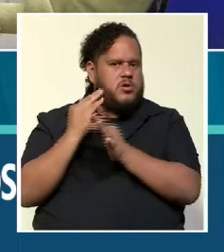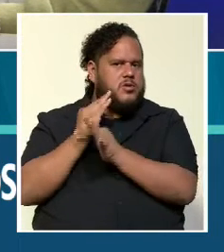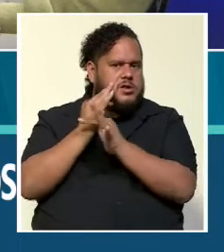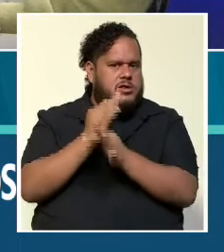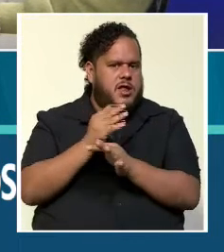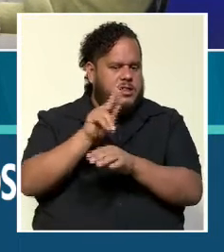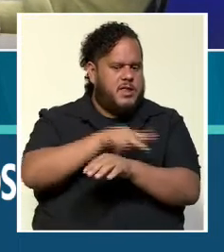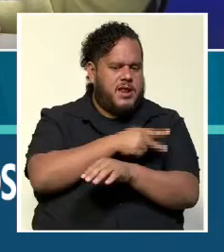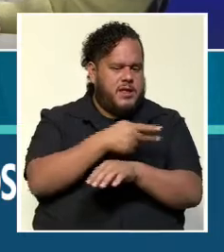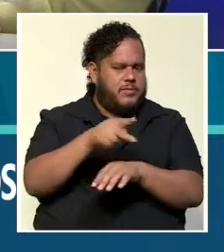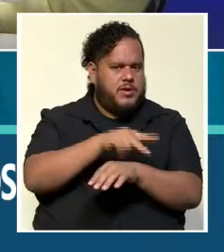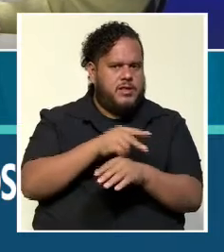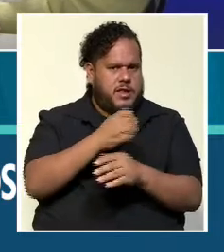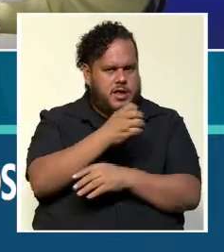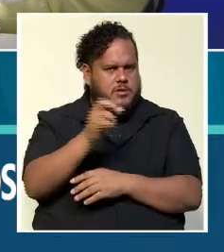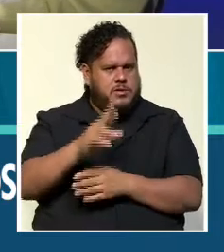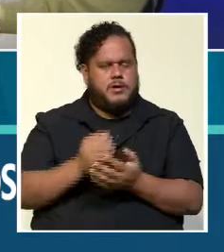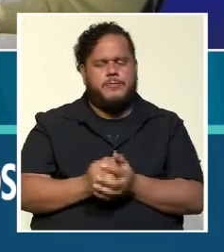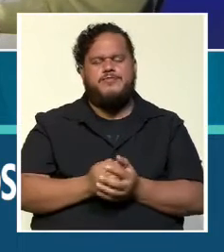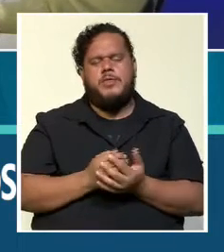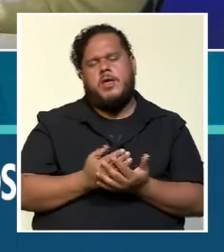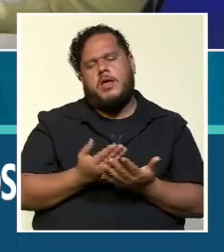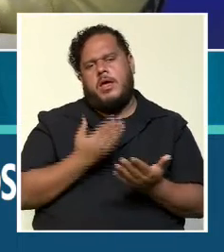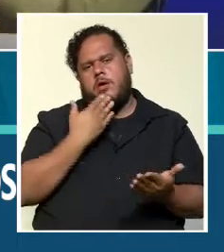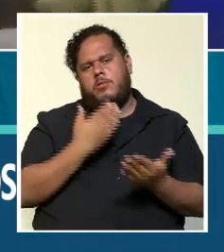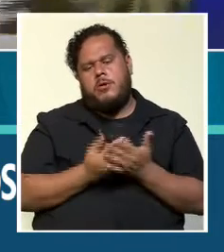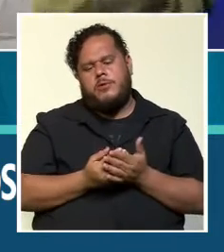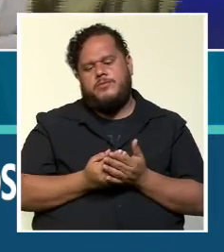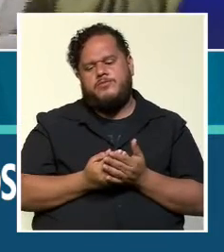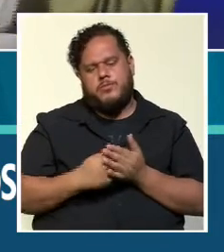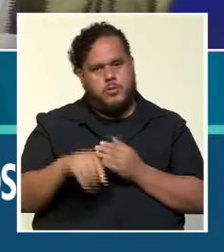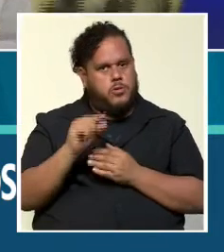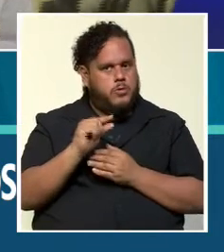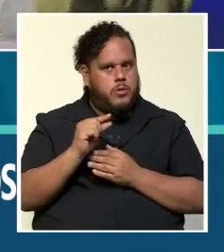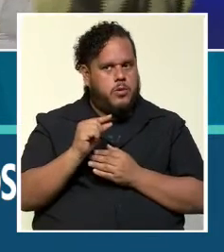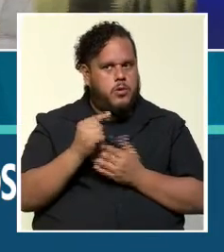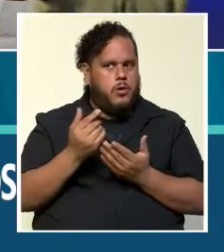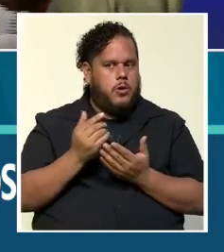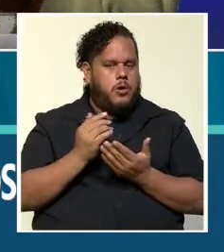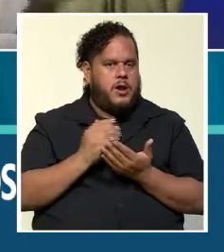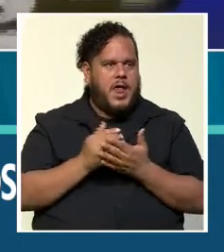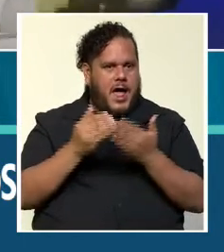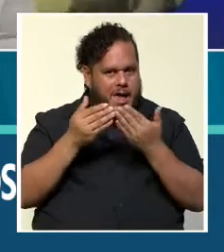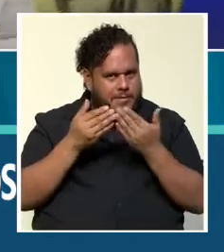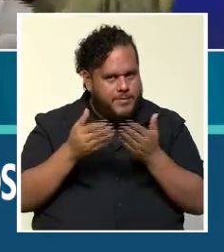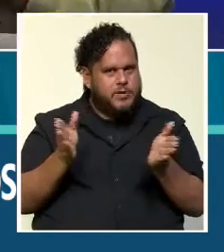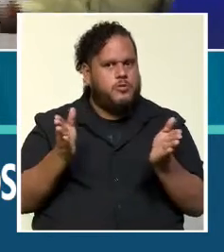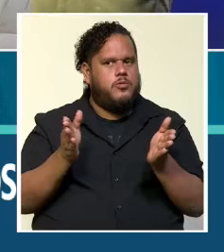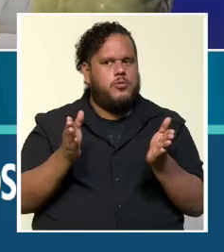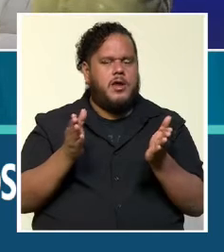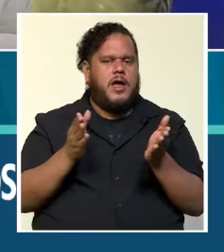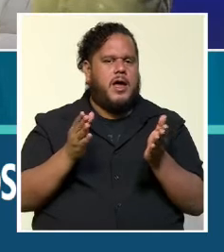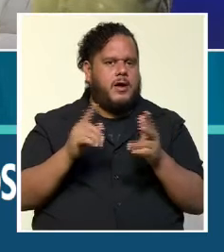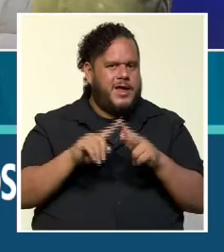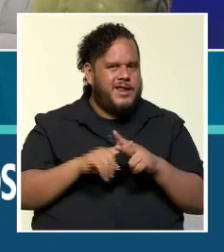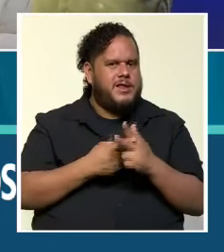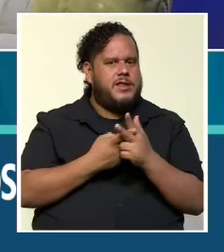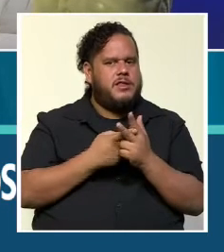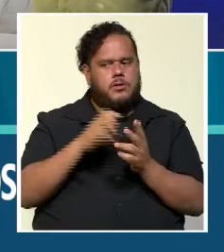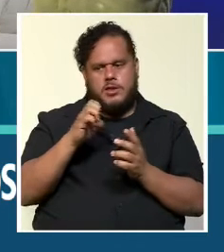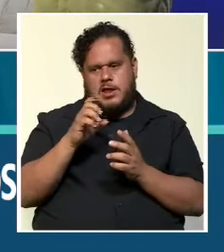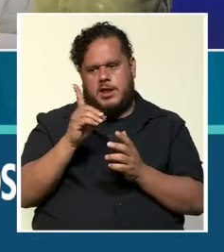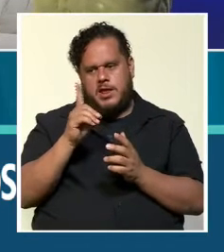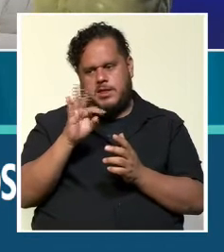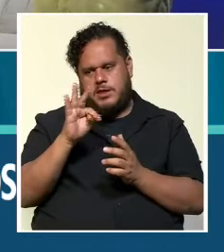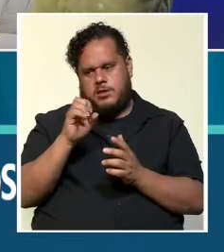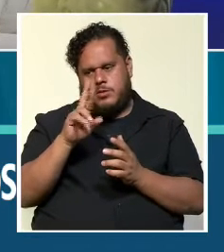poesía costarricense. Claro, un poco la fundación o la apertura o el lanzamiento de la editorial tiene un